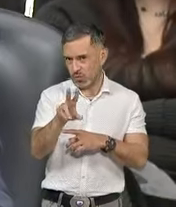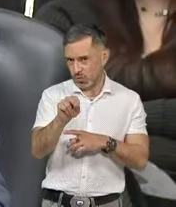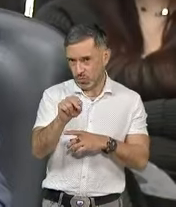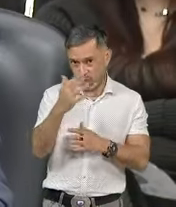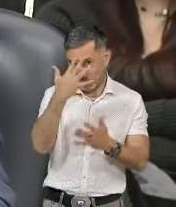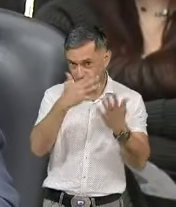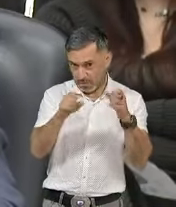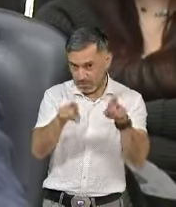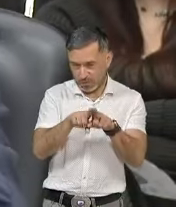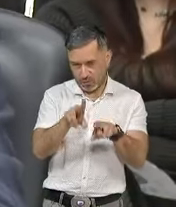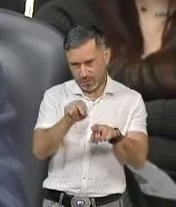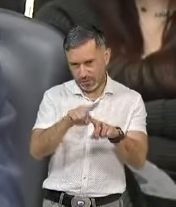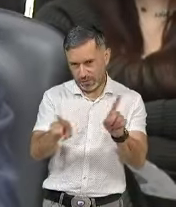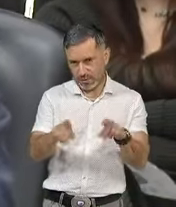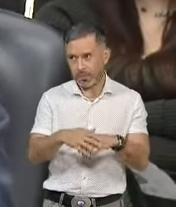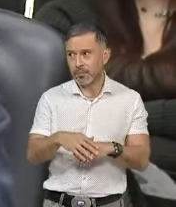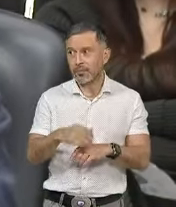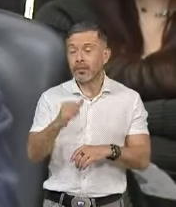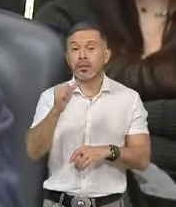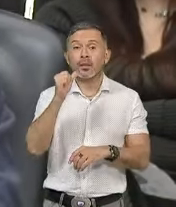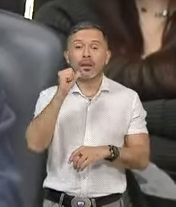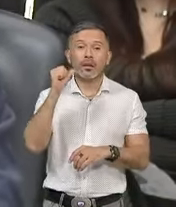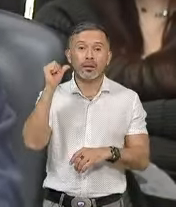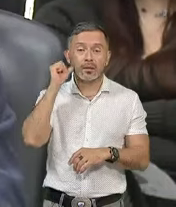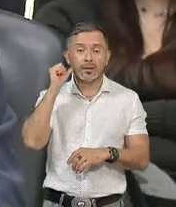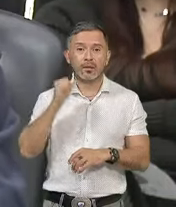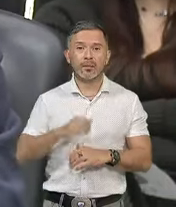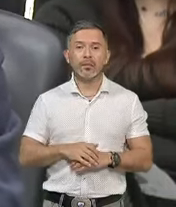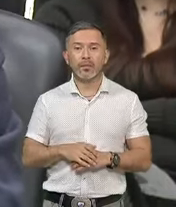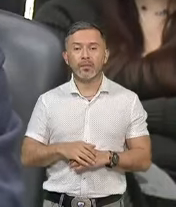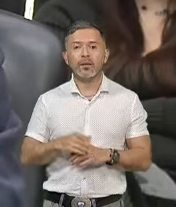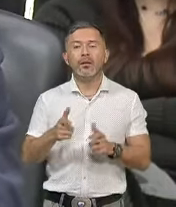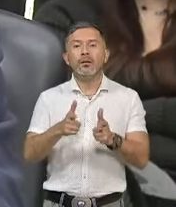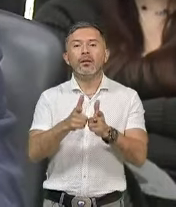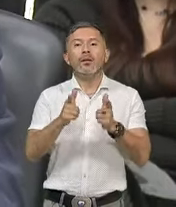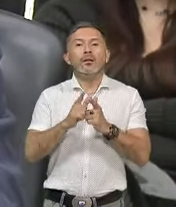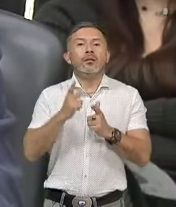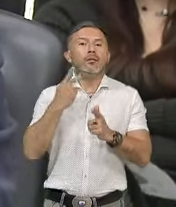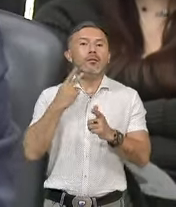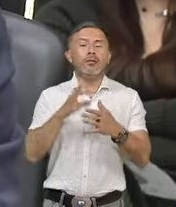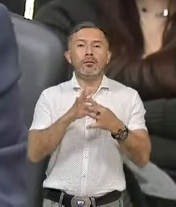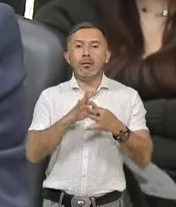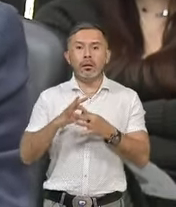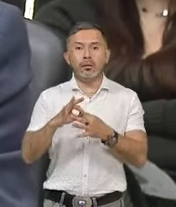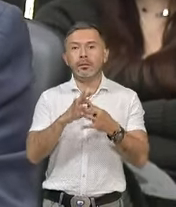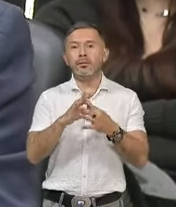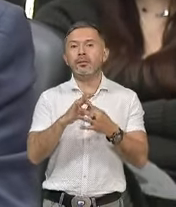soes el día de ayer la coalición